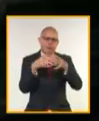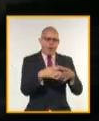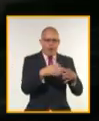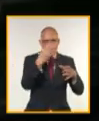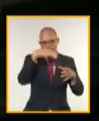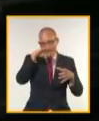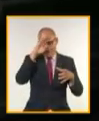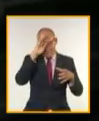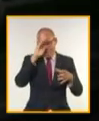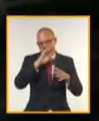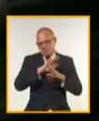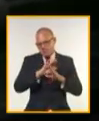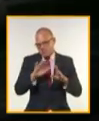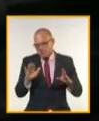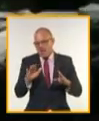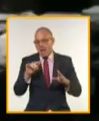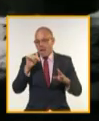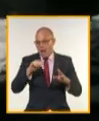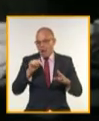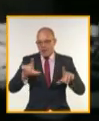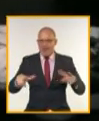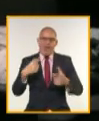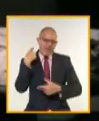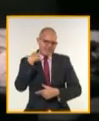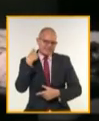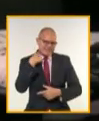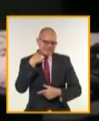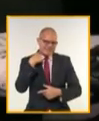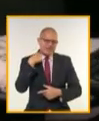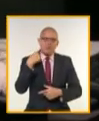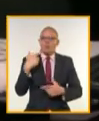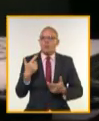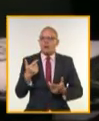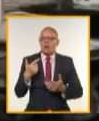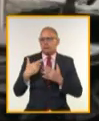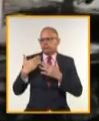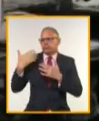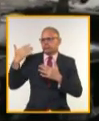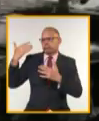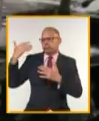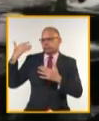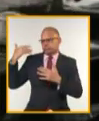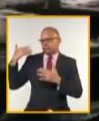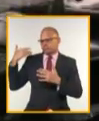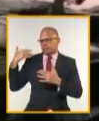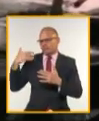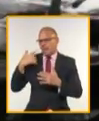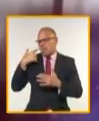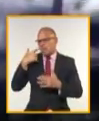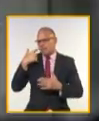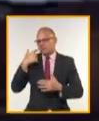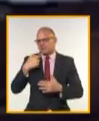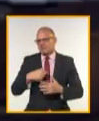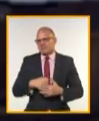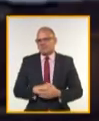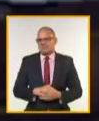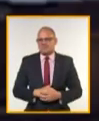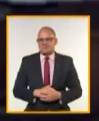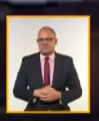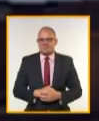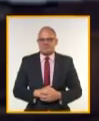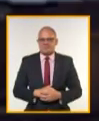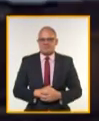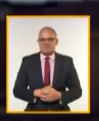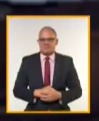de relaciones diplomáticas, pero nació antes, mucho antes, en la memoria y en el trabajo compartido. Se